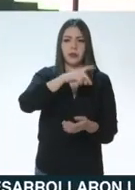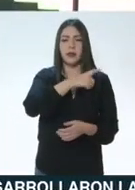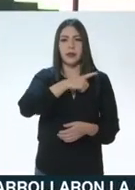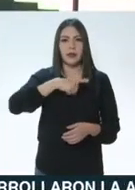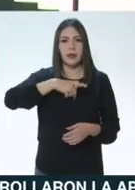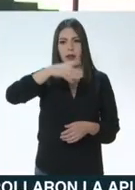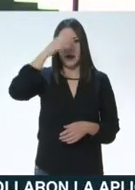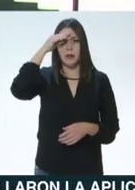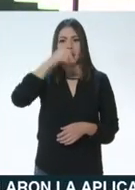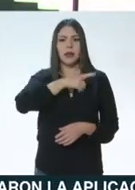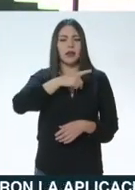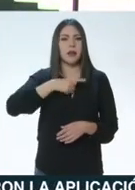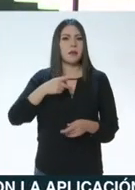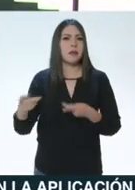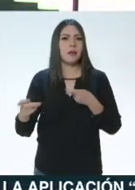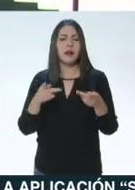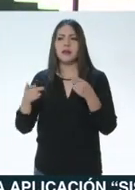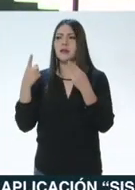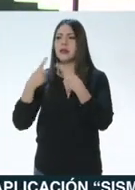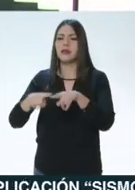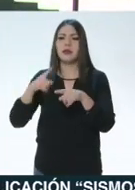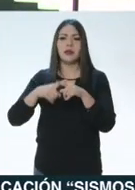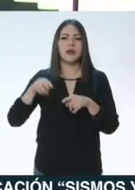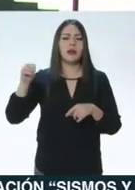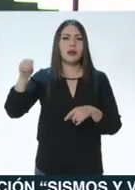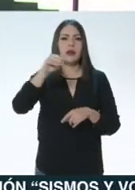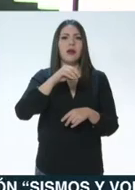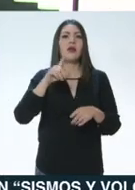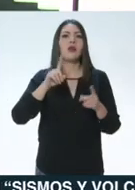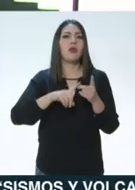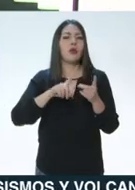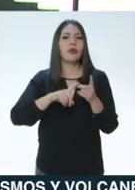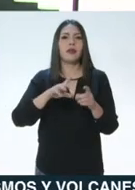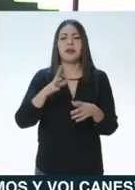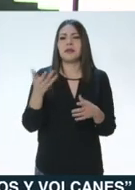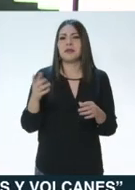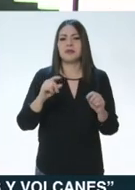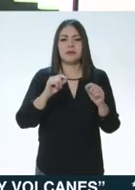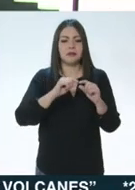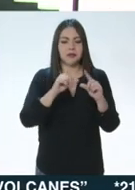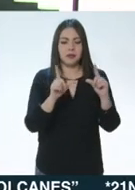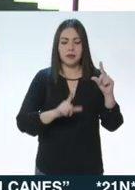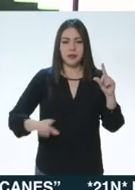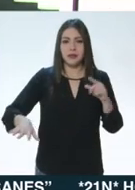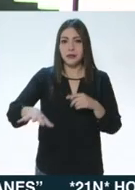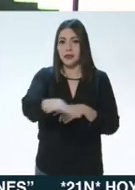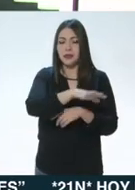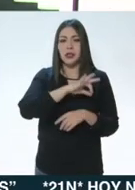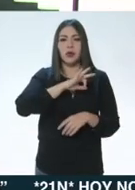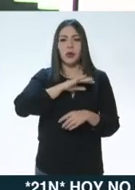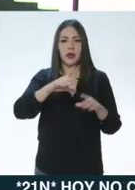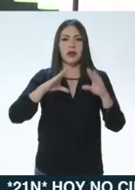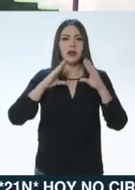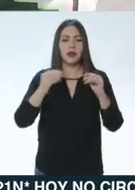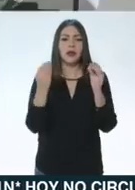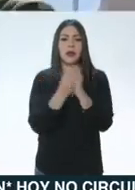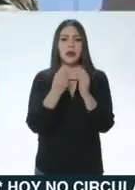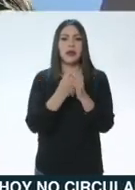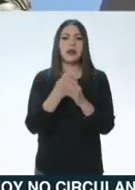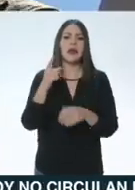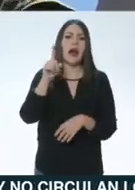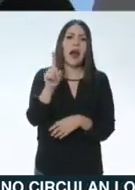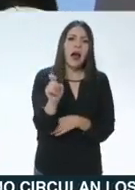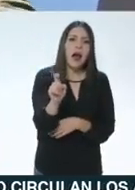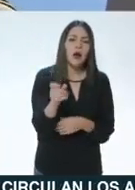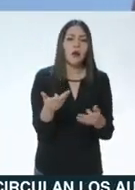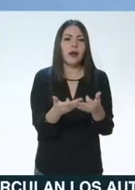en cualquier parte del mundo, en cualquier parte del ámbito geográfico de la República. El personal está capacitado para poder realizar saltos de paracaídas estática.